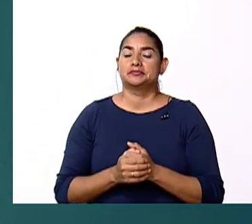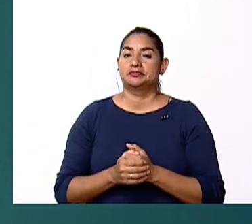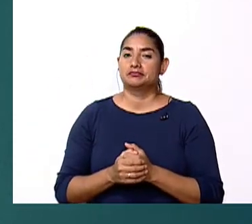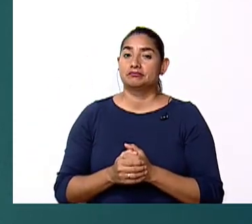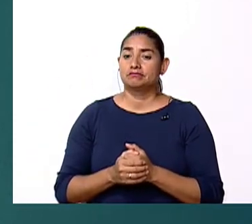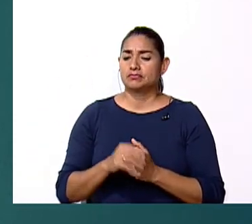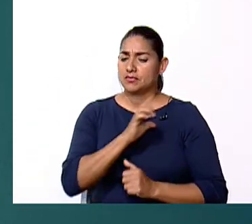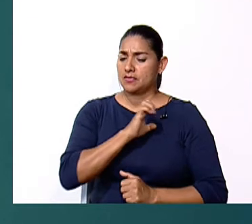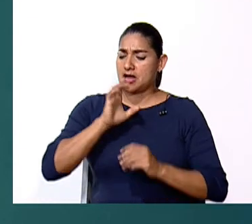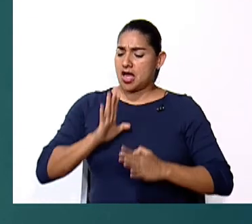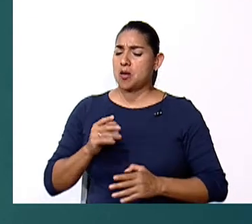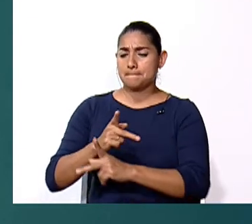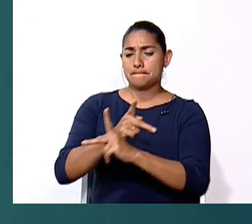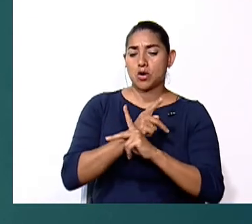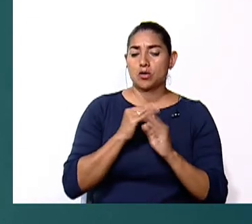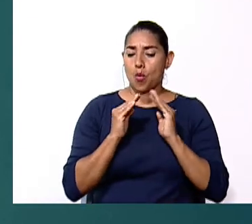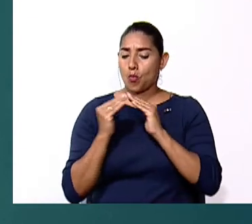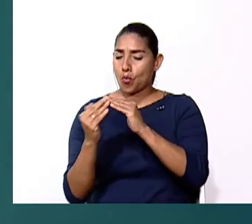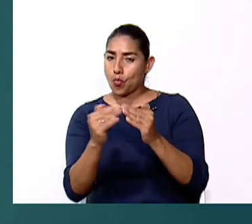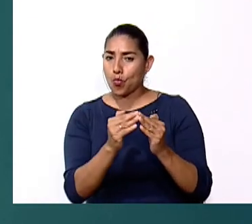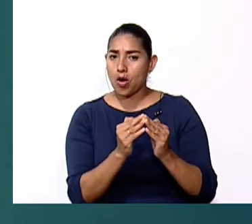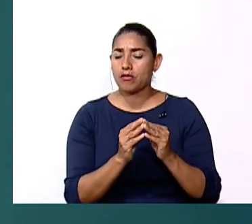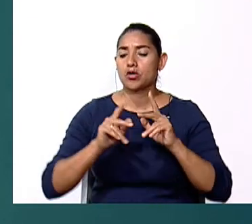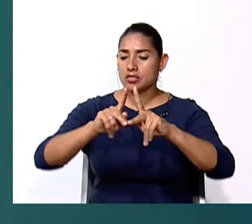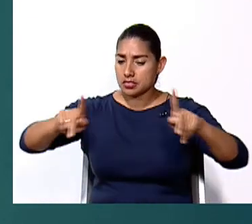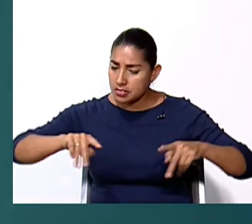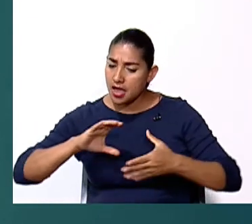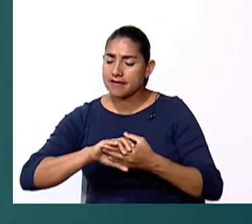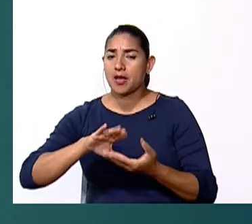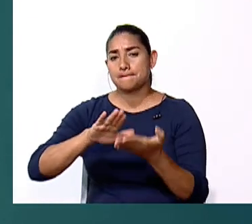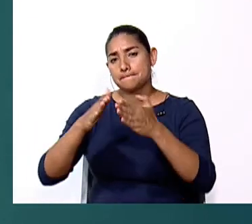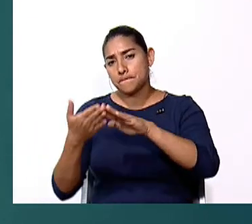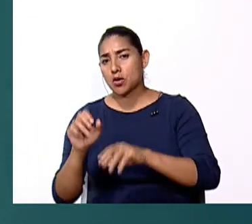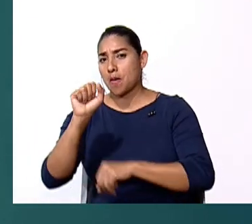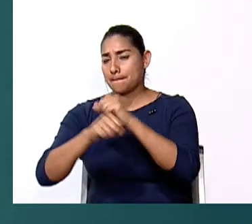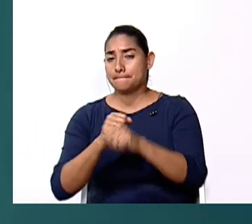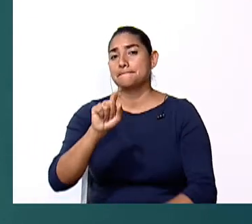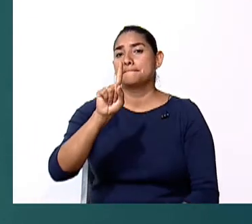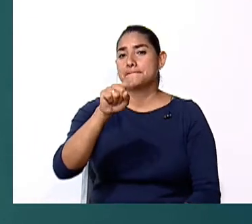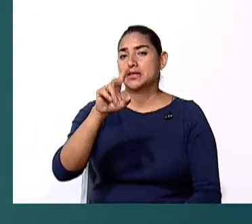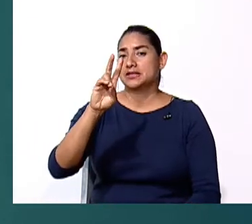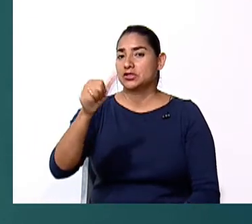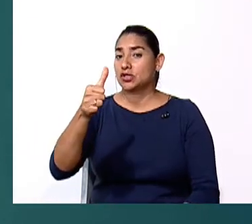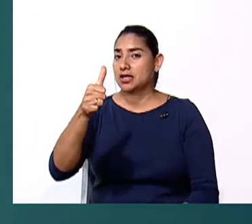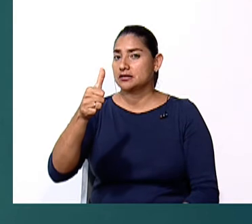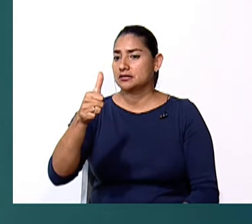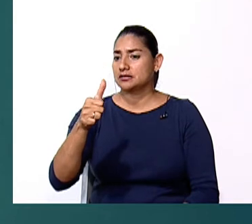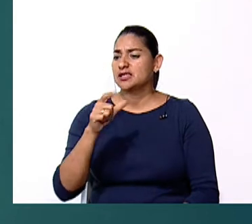estos claramente no les hacía gracia tener que entregar su valioso alimento y comenzaron a resistirse.